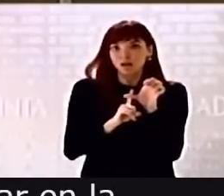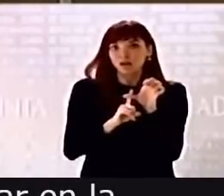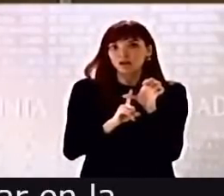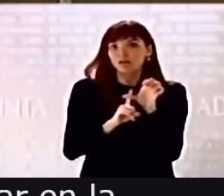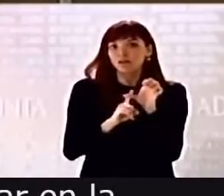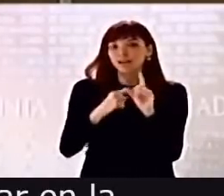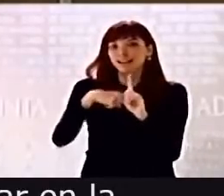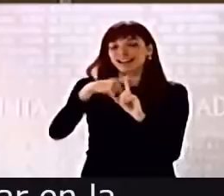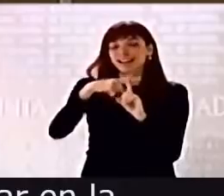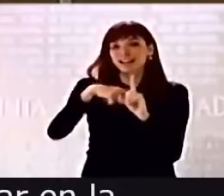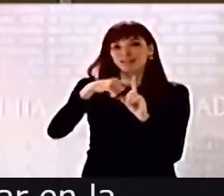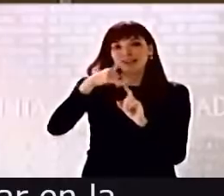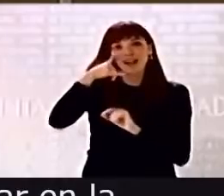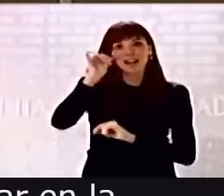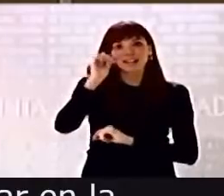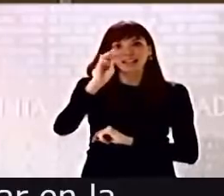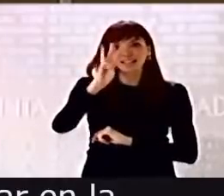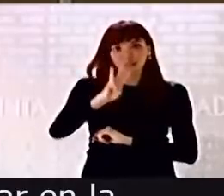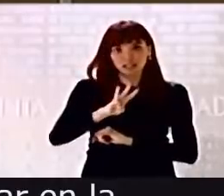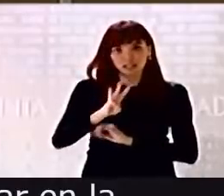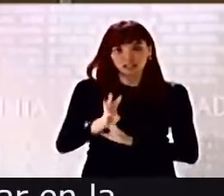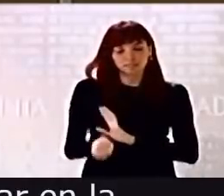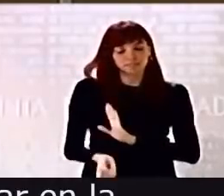el nivel de alerta 3